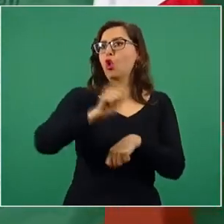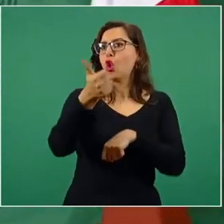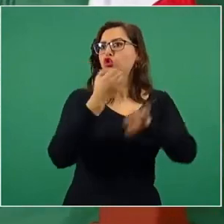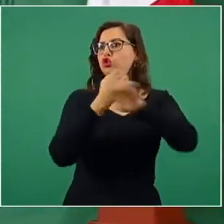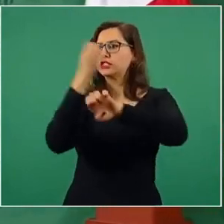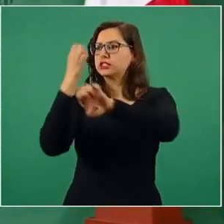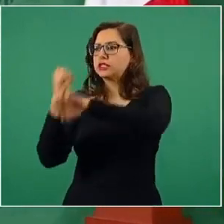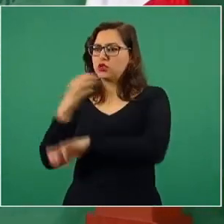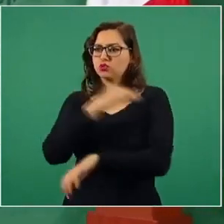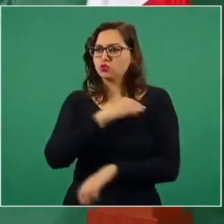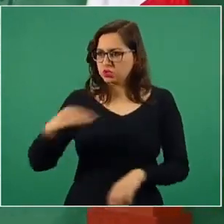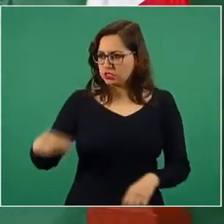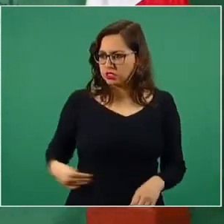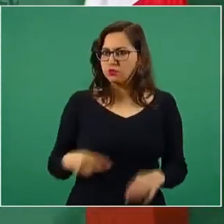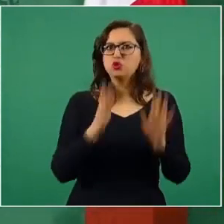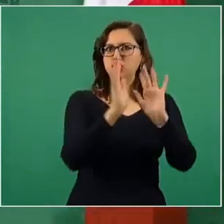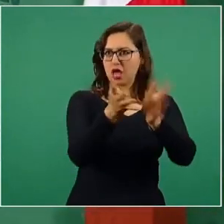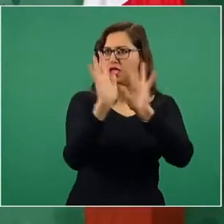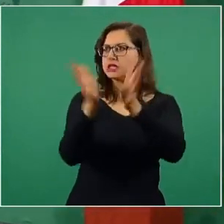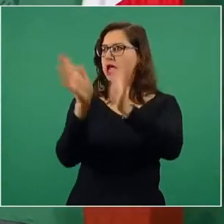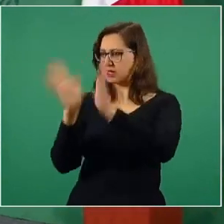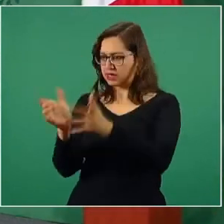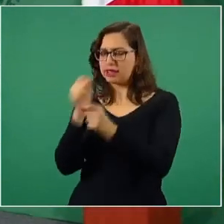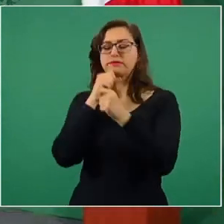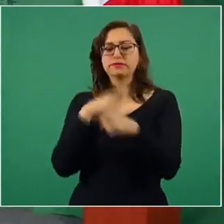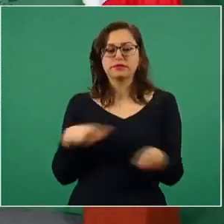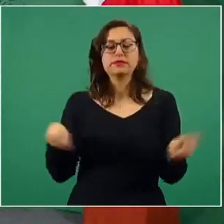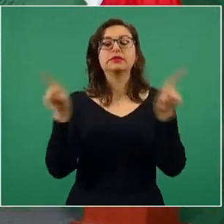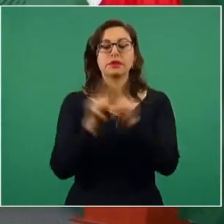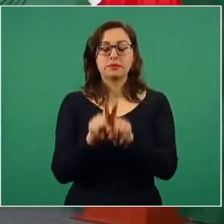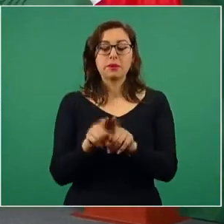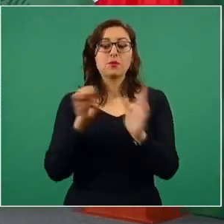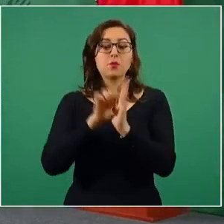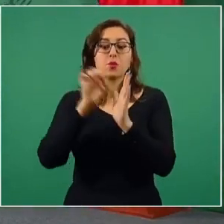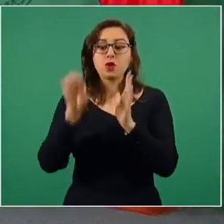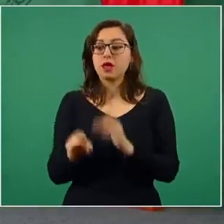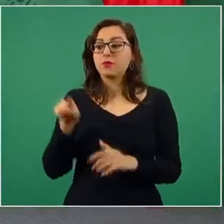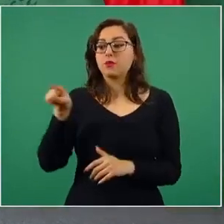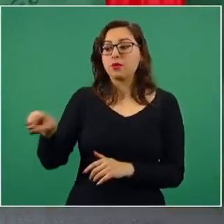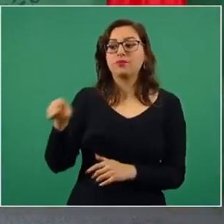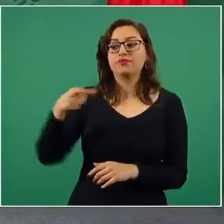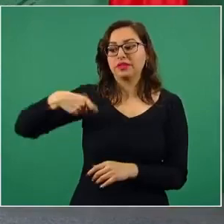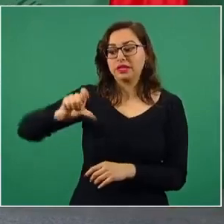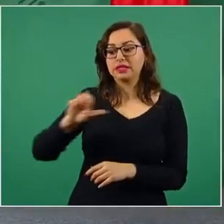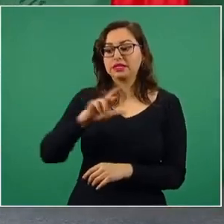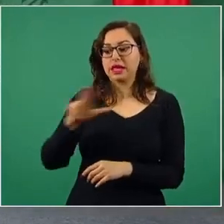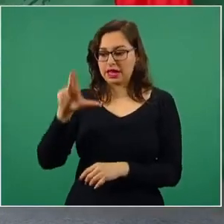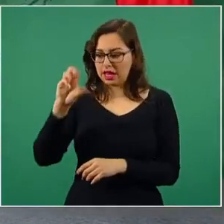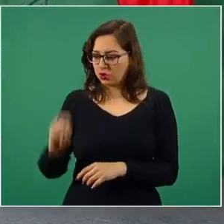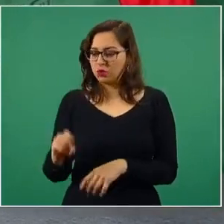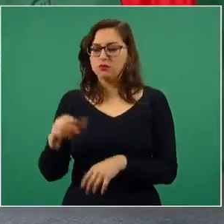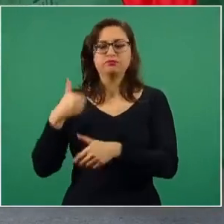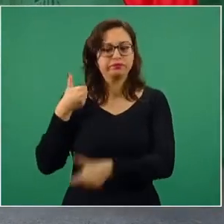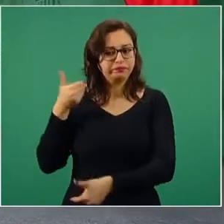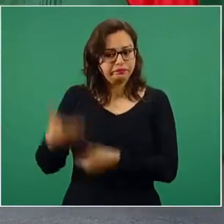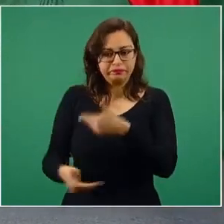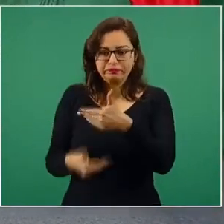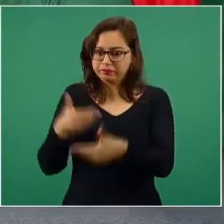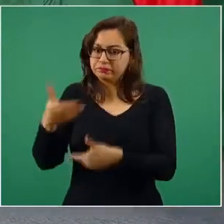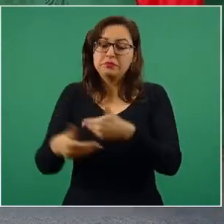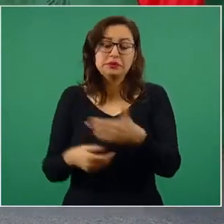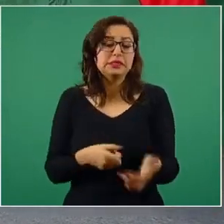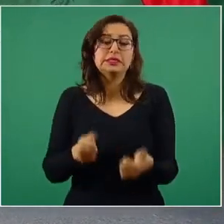En el caso de Quintana Roo, se está avanzando con el mismo propósito y se va a continuar